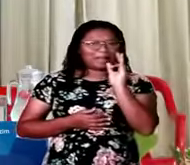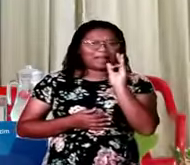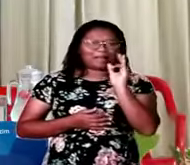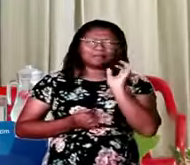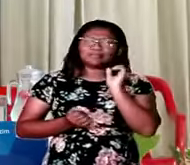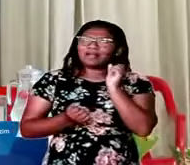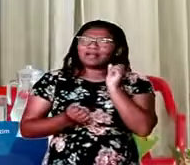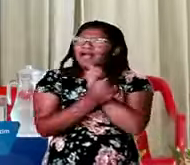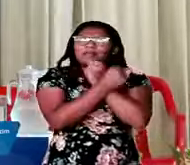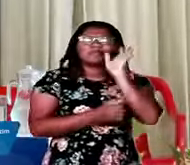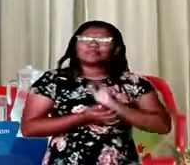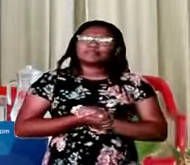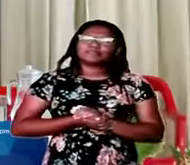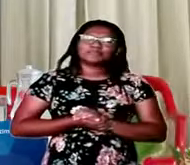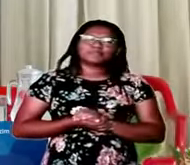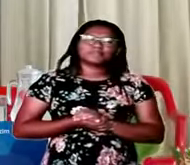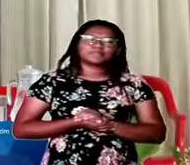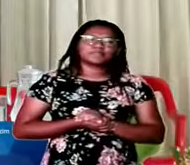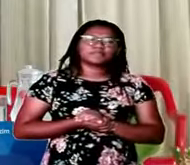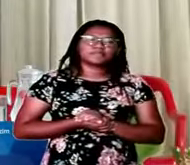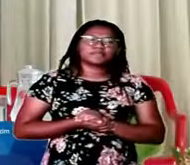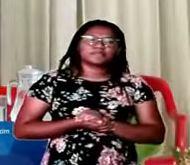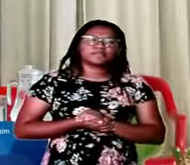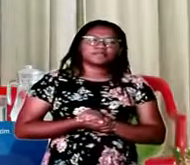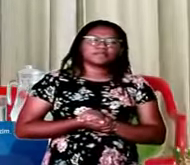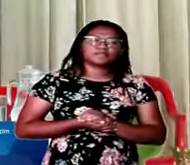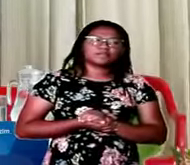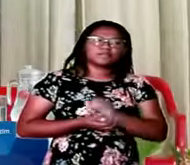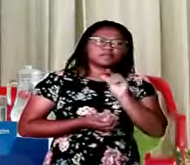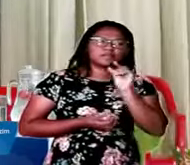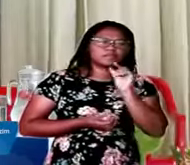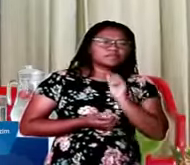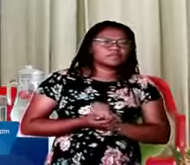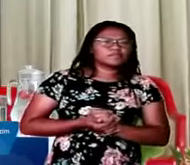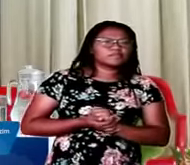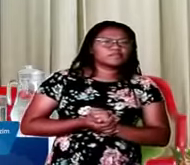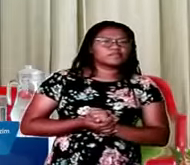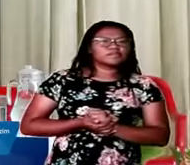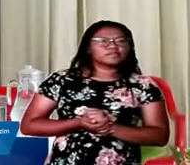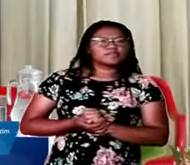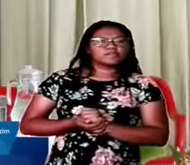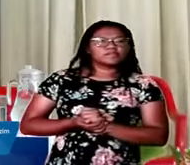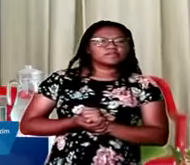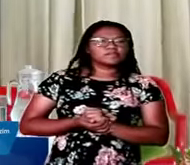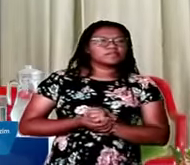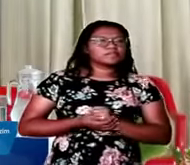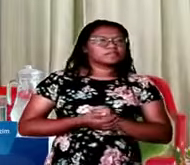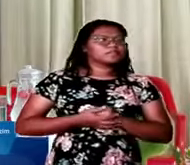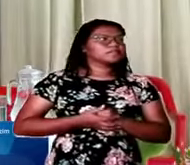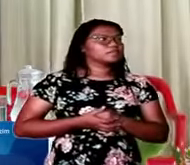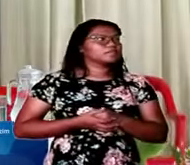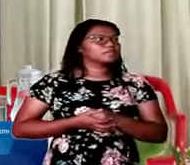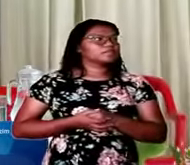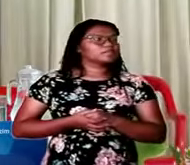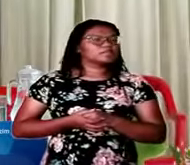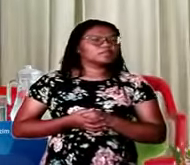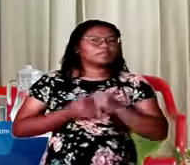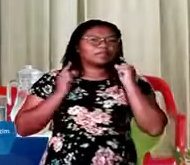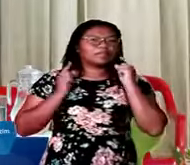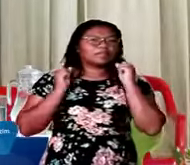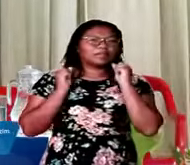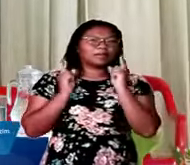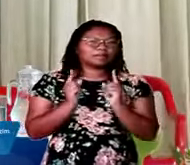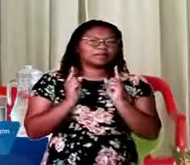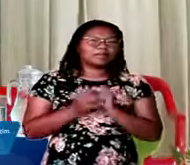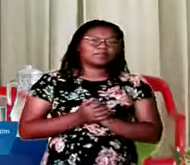Dios. Y es bonito hablar del amor a Dios, lindísimo. Pero poco